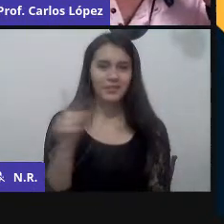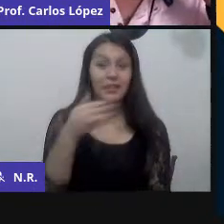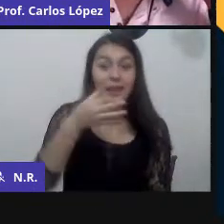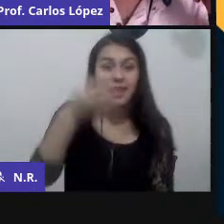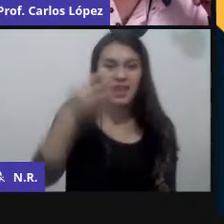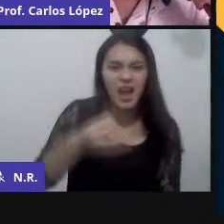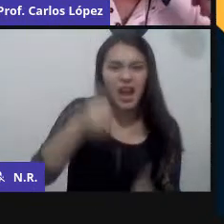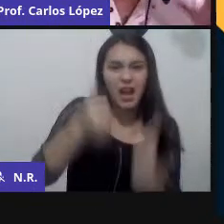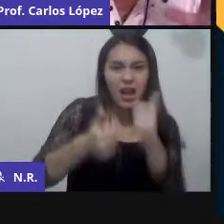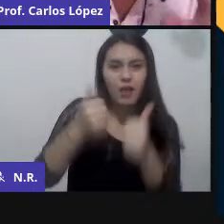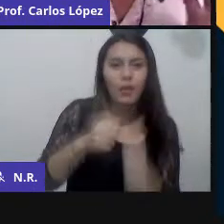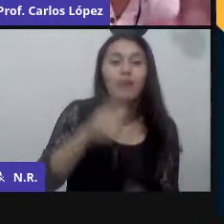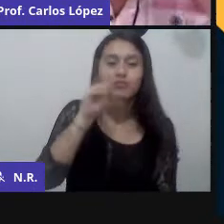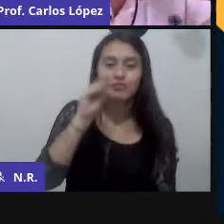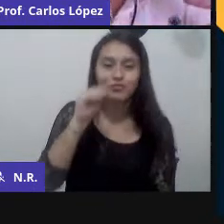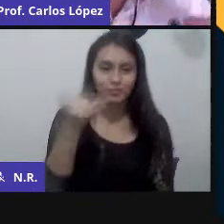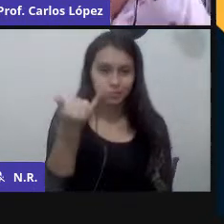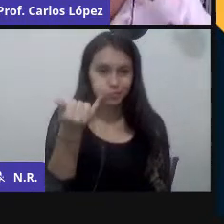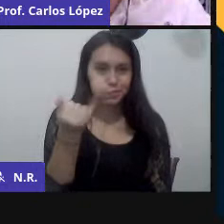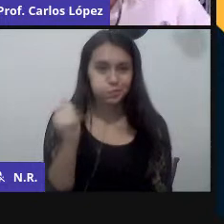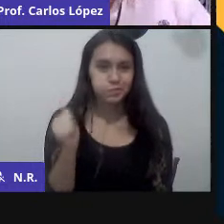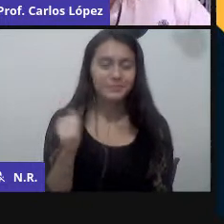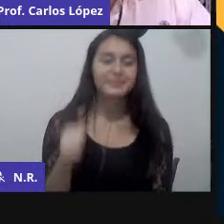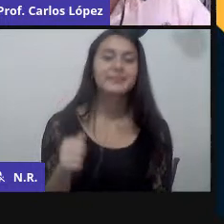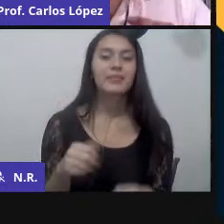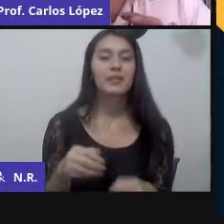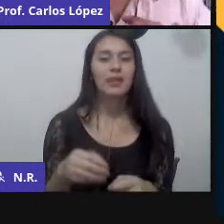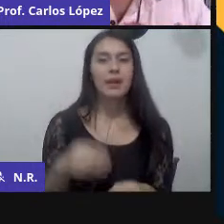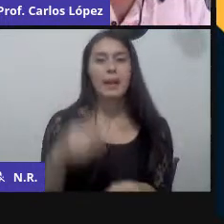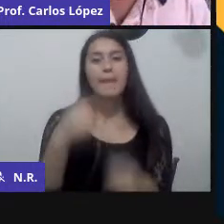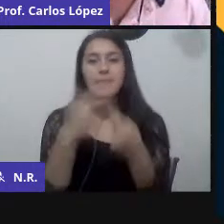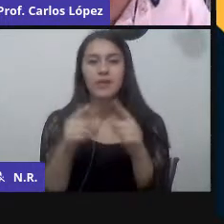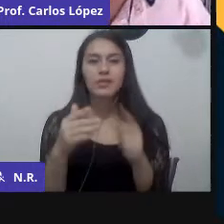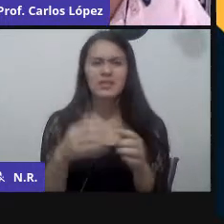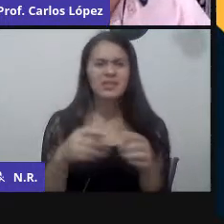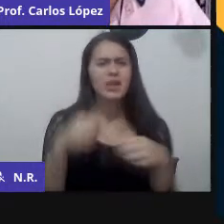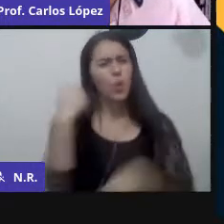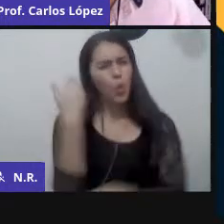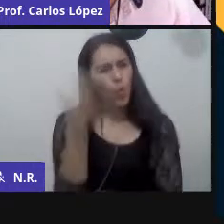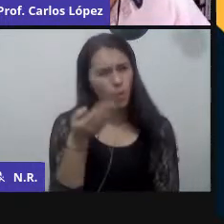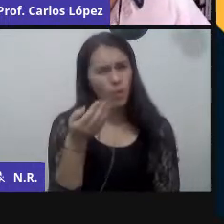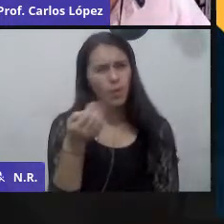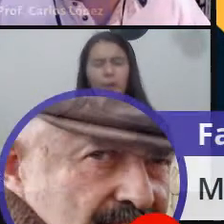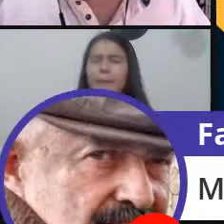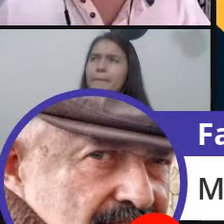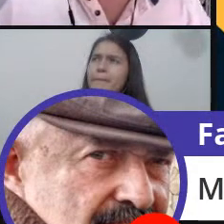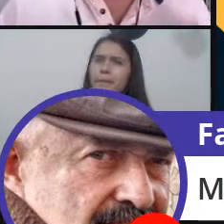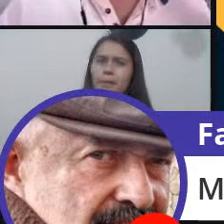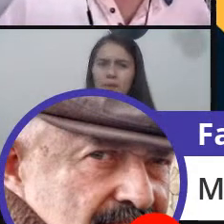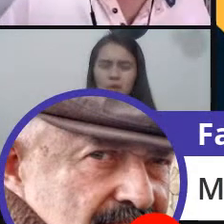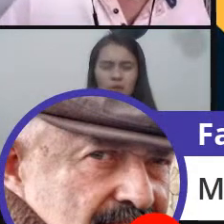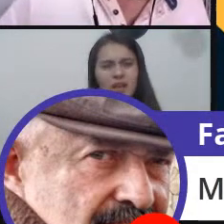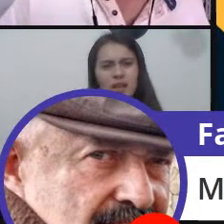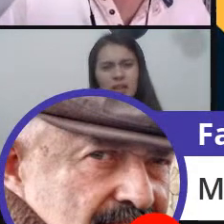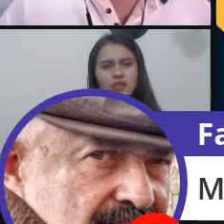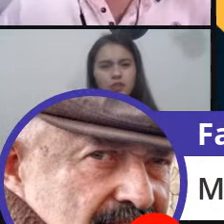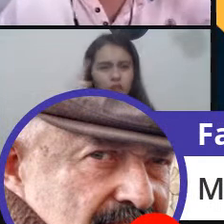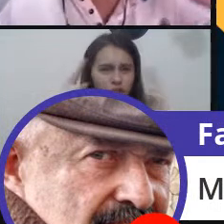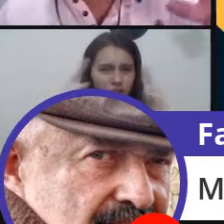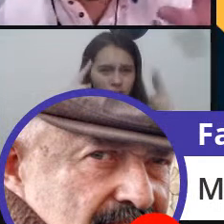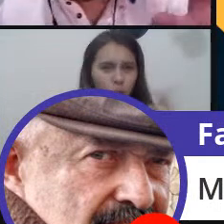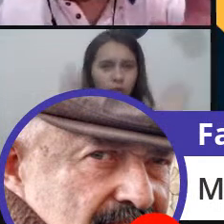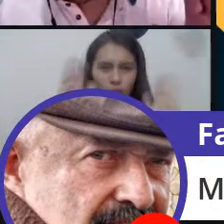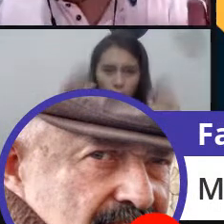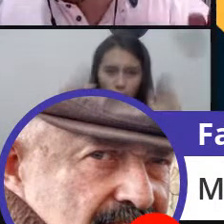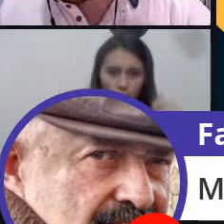StreamYard. Entonces, toda la gestión para que puedan salir anuncios, para que yo pueda, por ejemplo, saludar al maestro, decirle